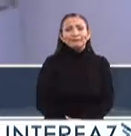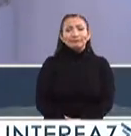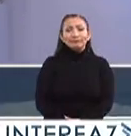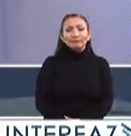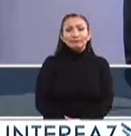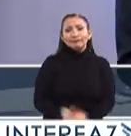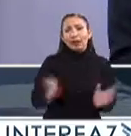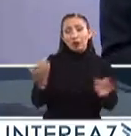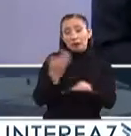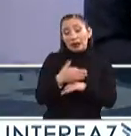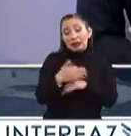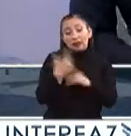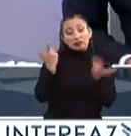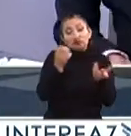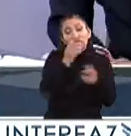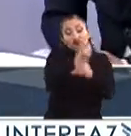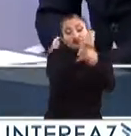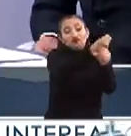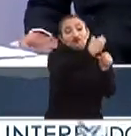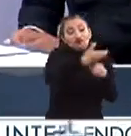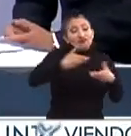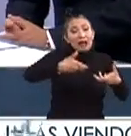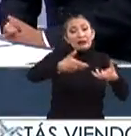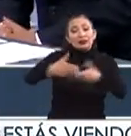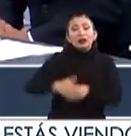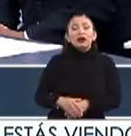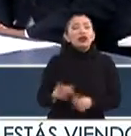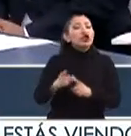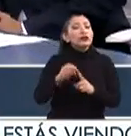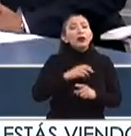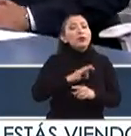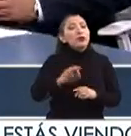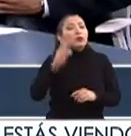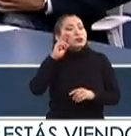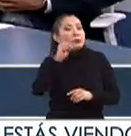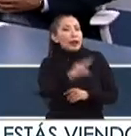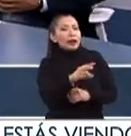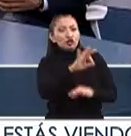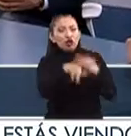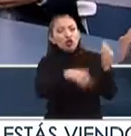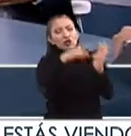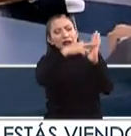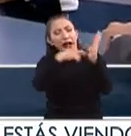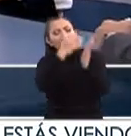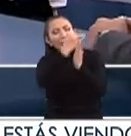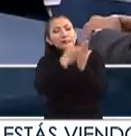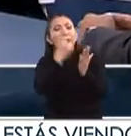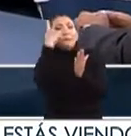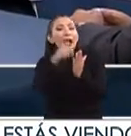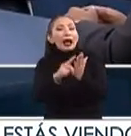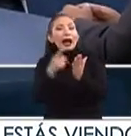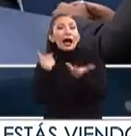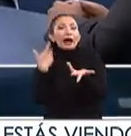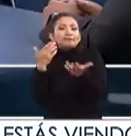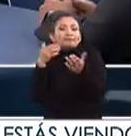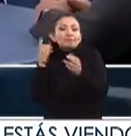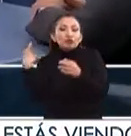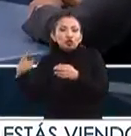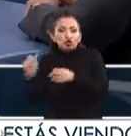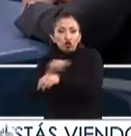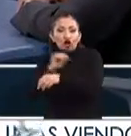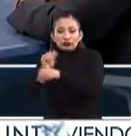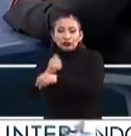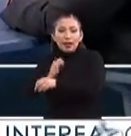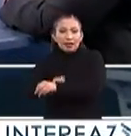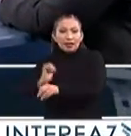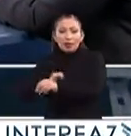las vialidades, exactamente. Claro, claro, claro. ¿Dónde pueden consultar las personas pues todos estos requisitos que se tienen que cumplir para que